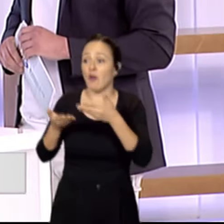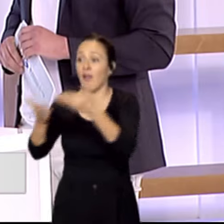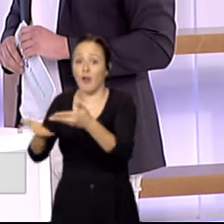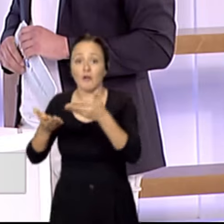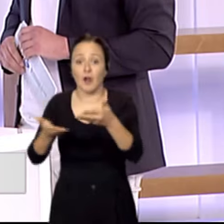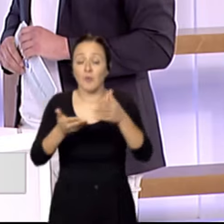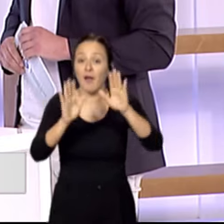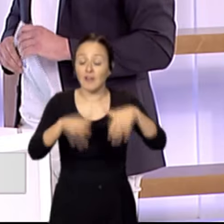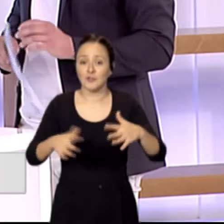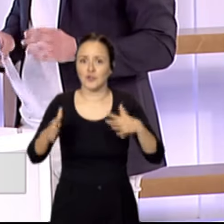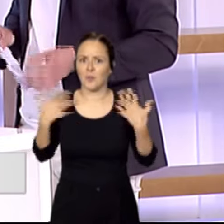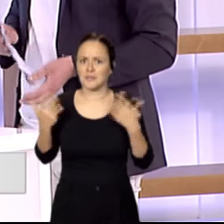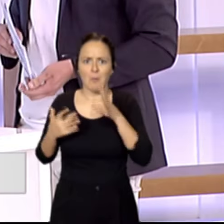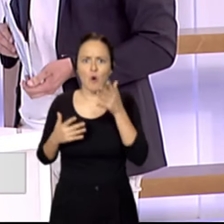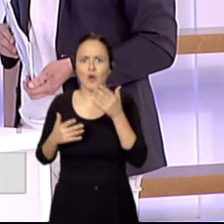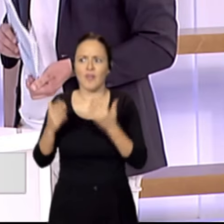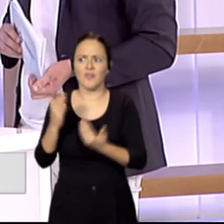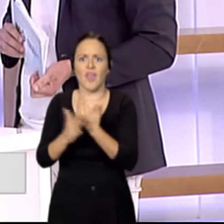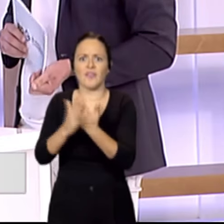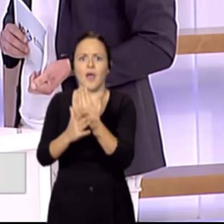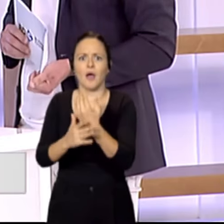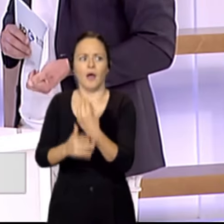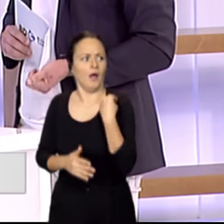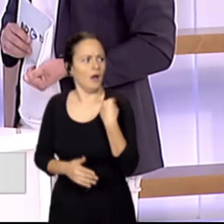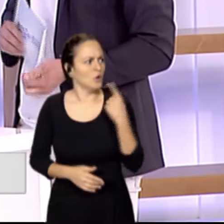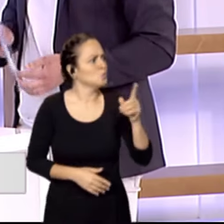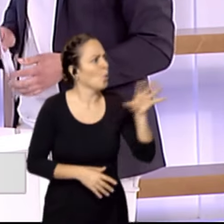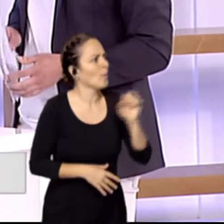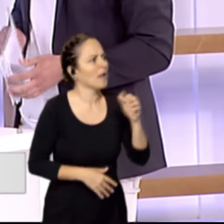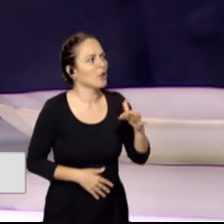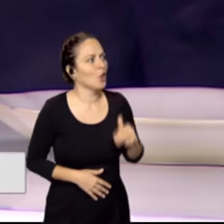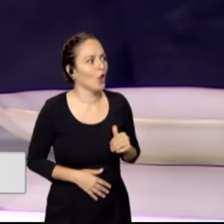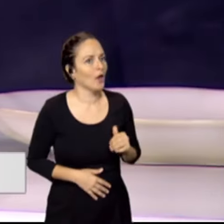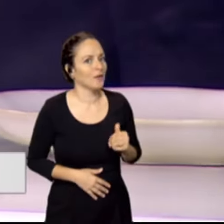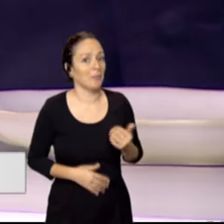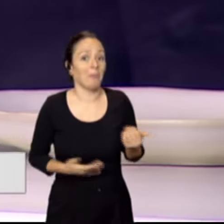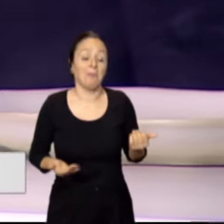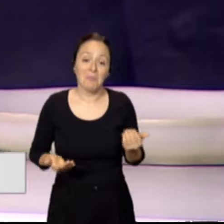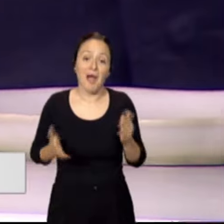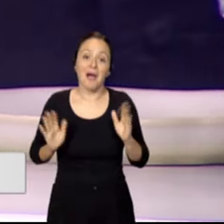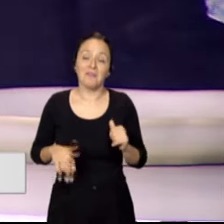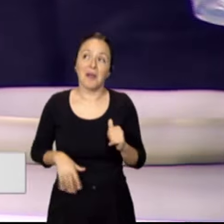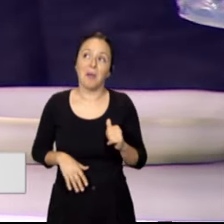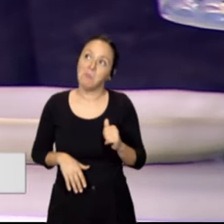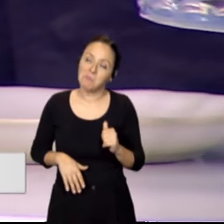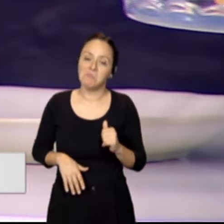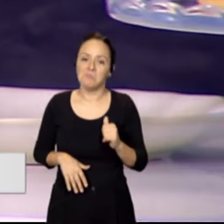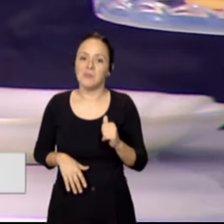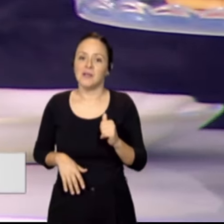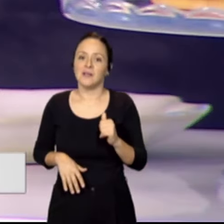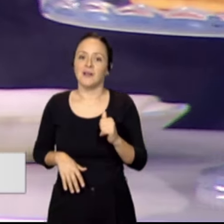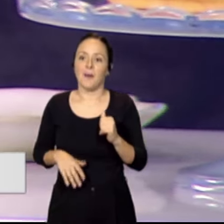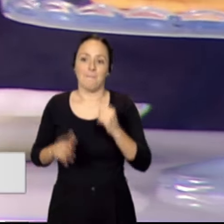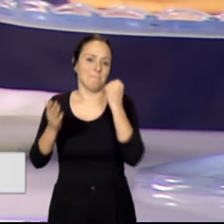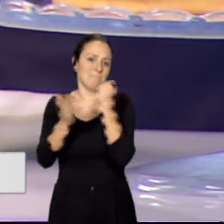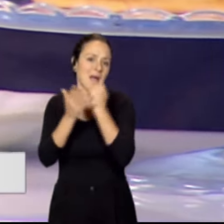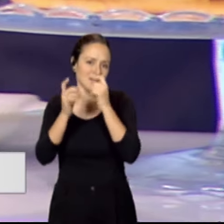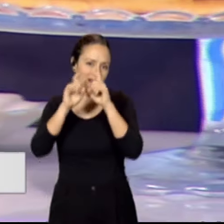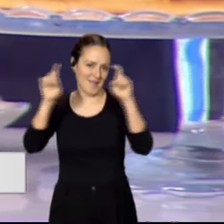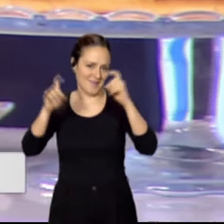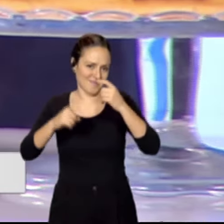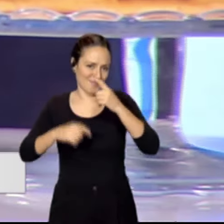Es que después de unos días me venían preguntando que dónde la había comprado no a partir de ahí pues nació lo que es la marca vargu